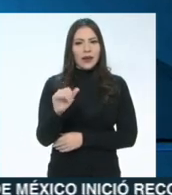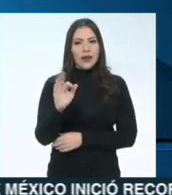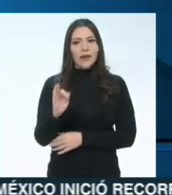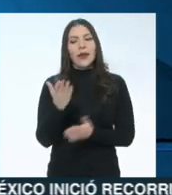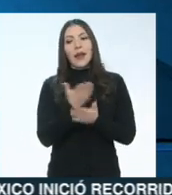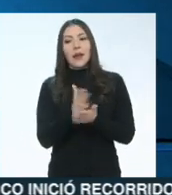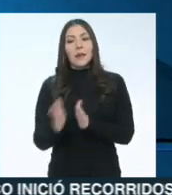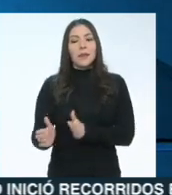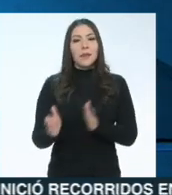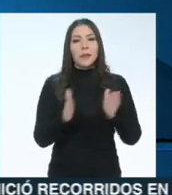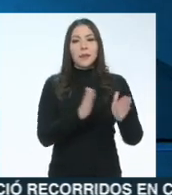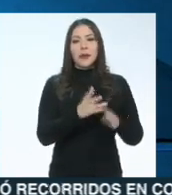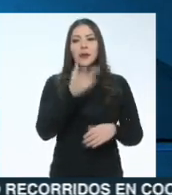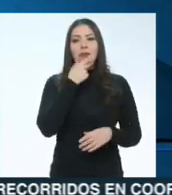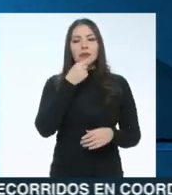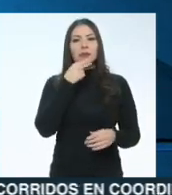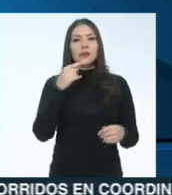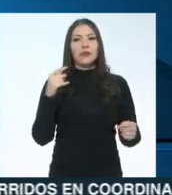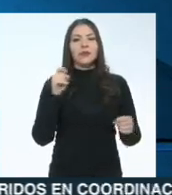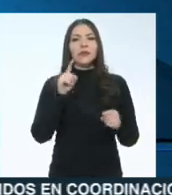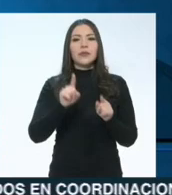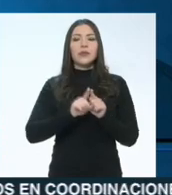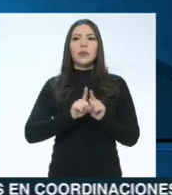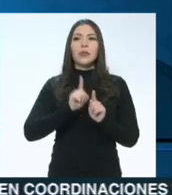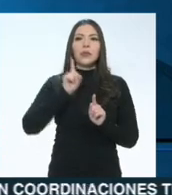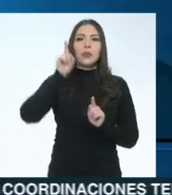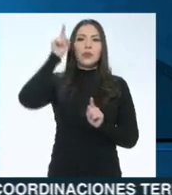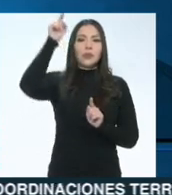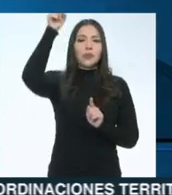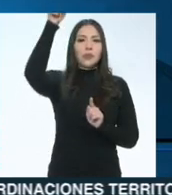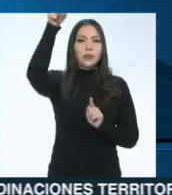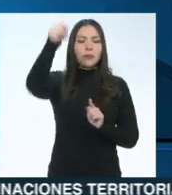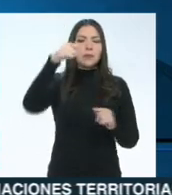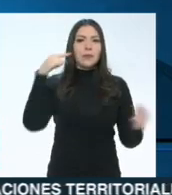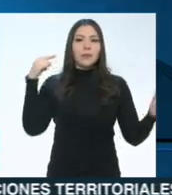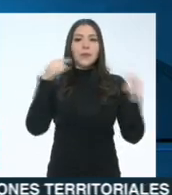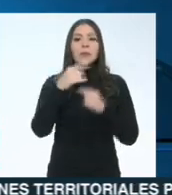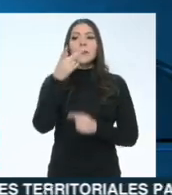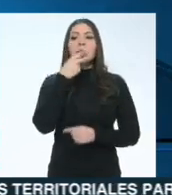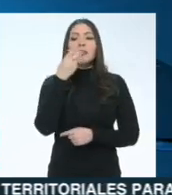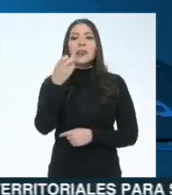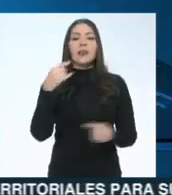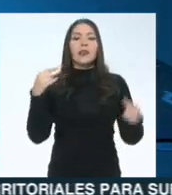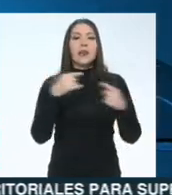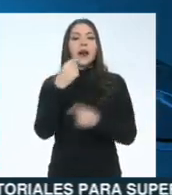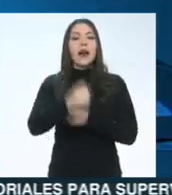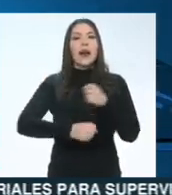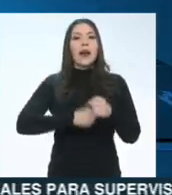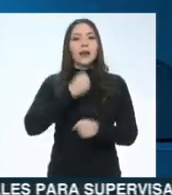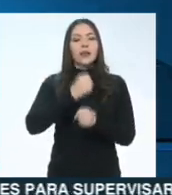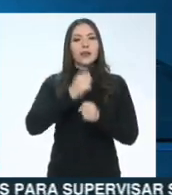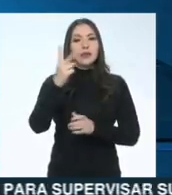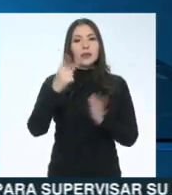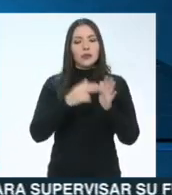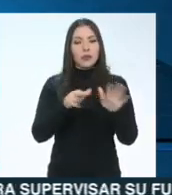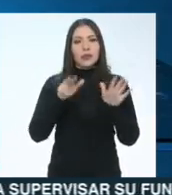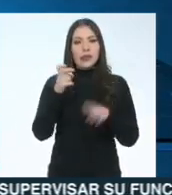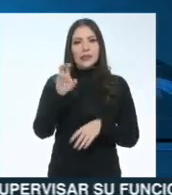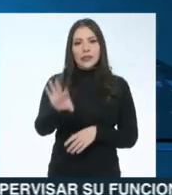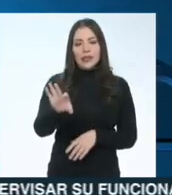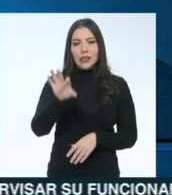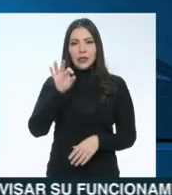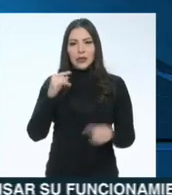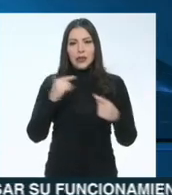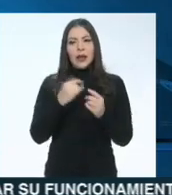larga distancia de Joy Corona del Club América ante el Tauro fue elegido como el gol del 2018. También hay que mencionar